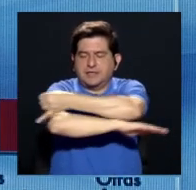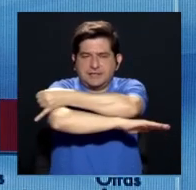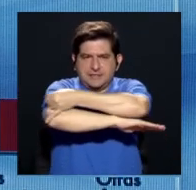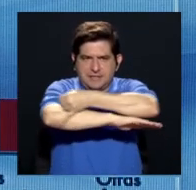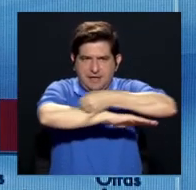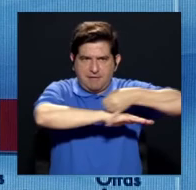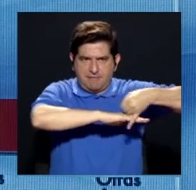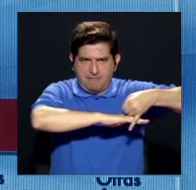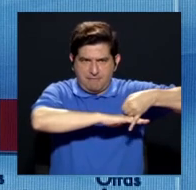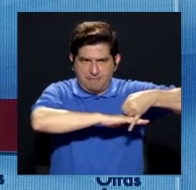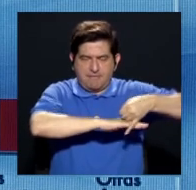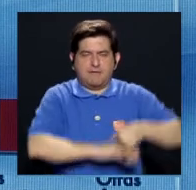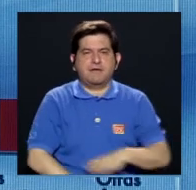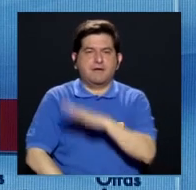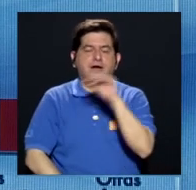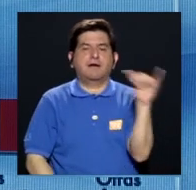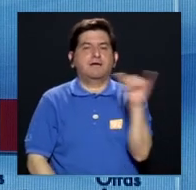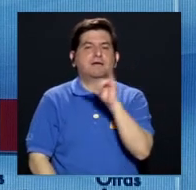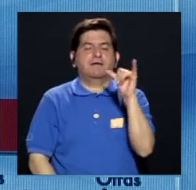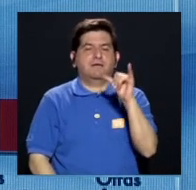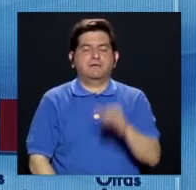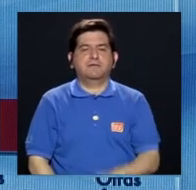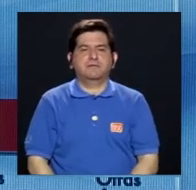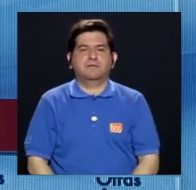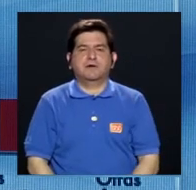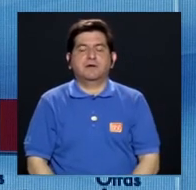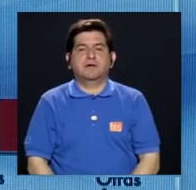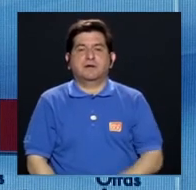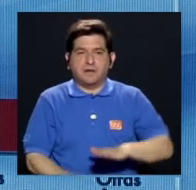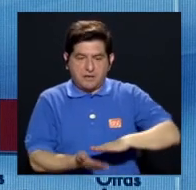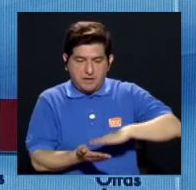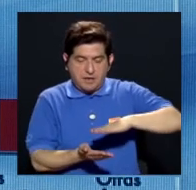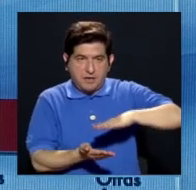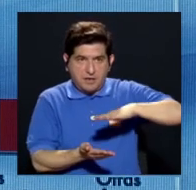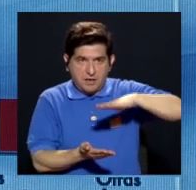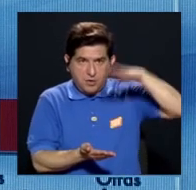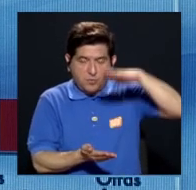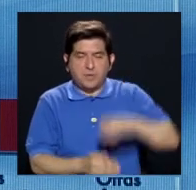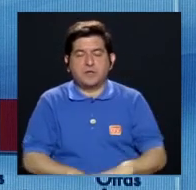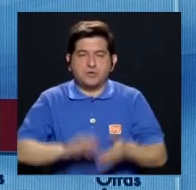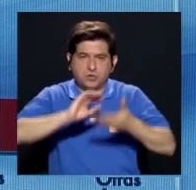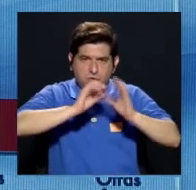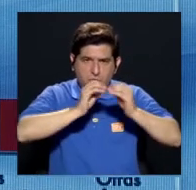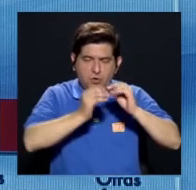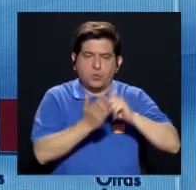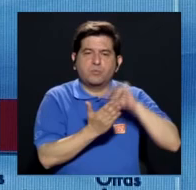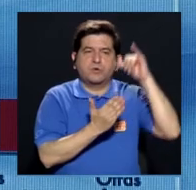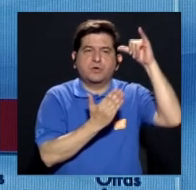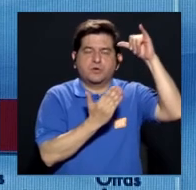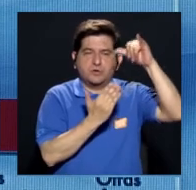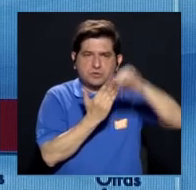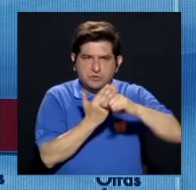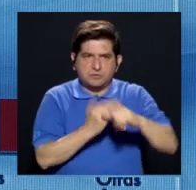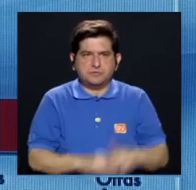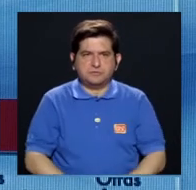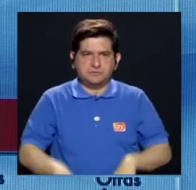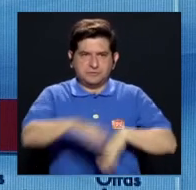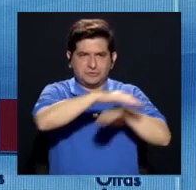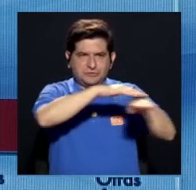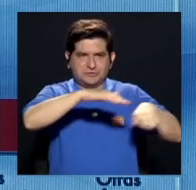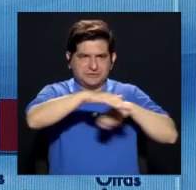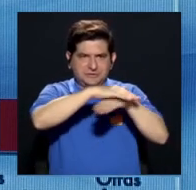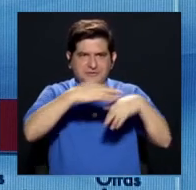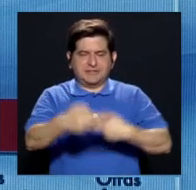ingeniería y sobre todo también el aumento en la cantidad de proyectos de las